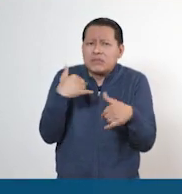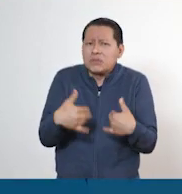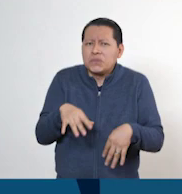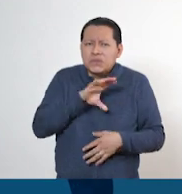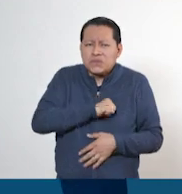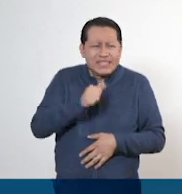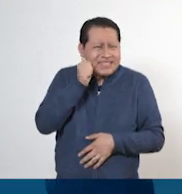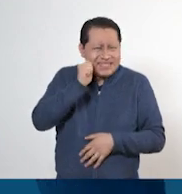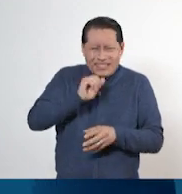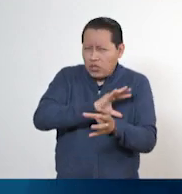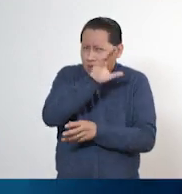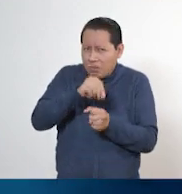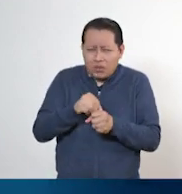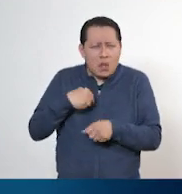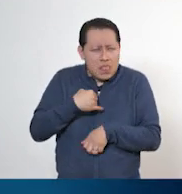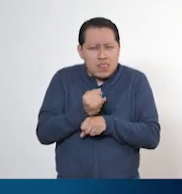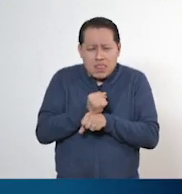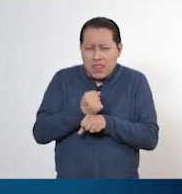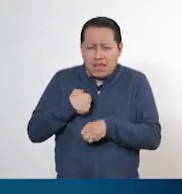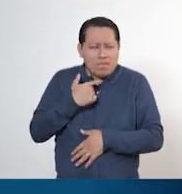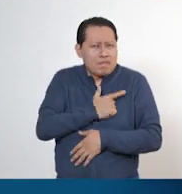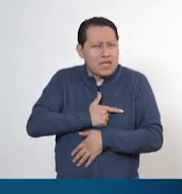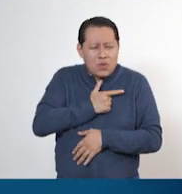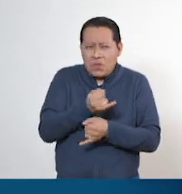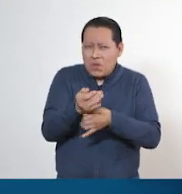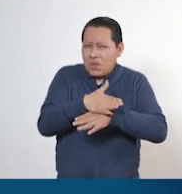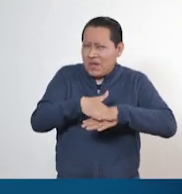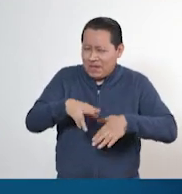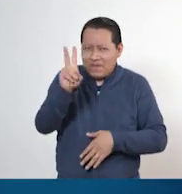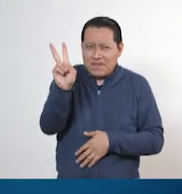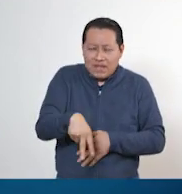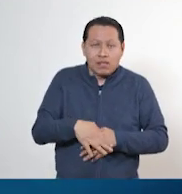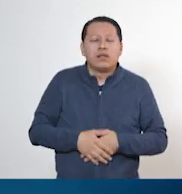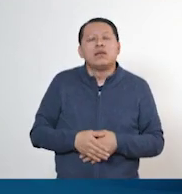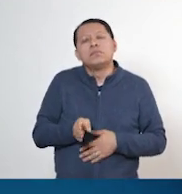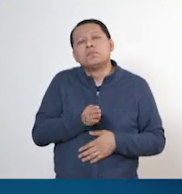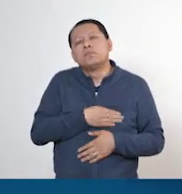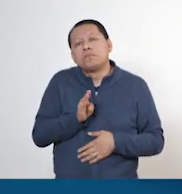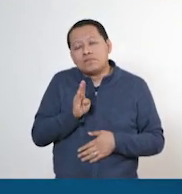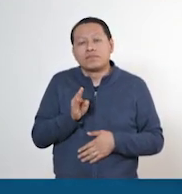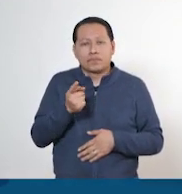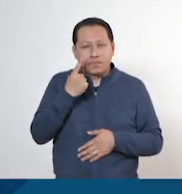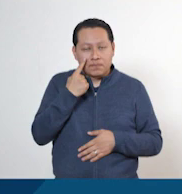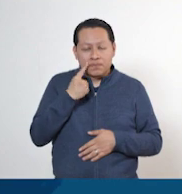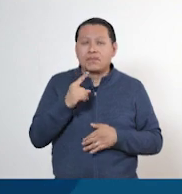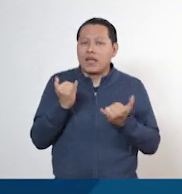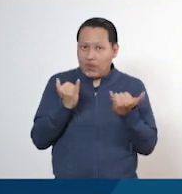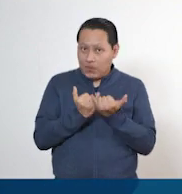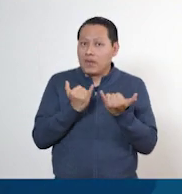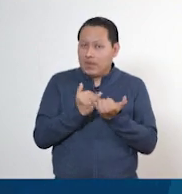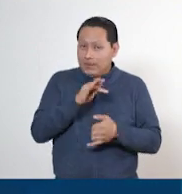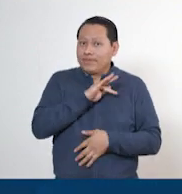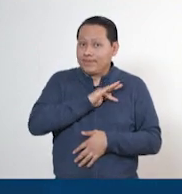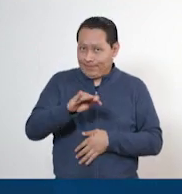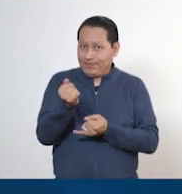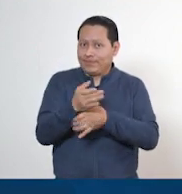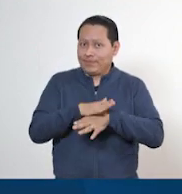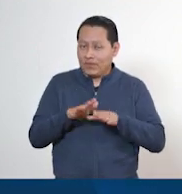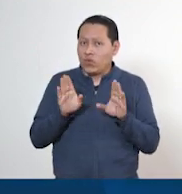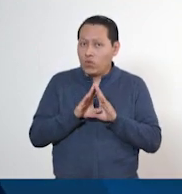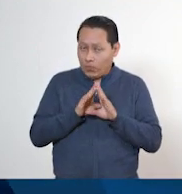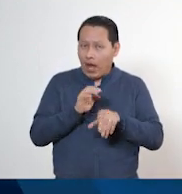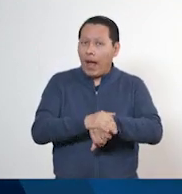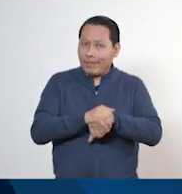¡En todos lados me gusta buscar información, don Leopoldo! Bueno, pues, mira, también puedes consultar información con